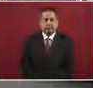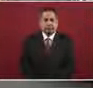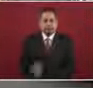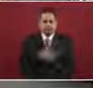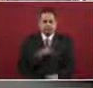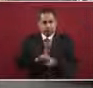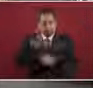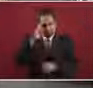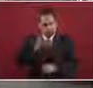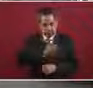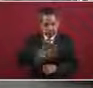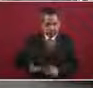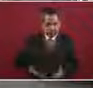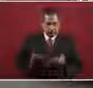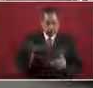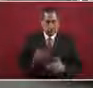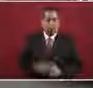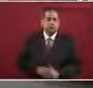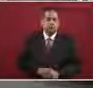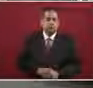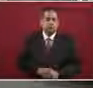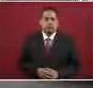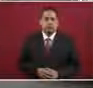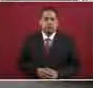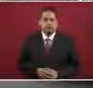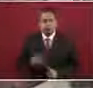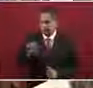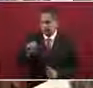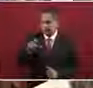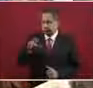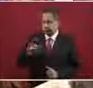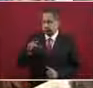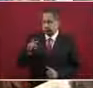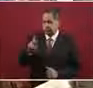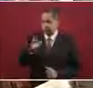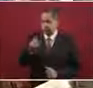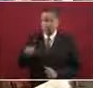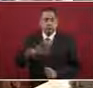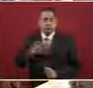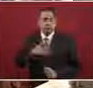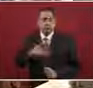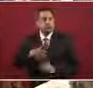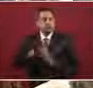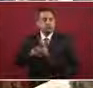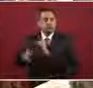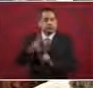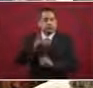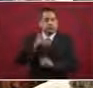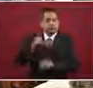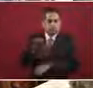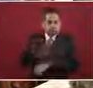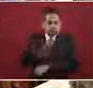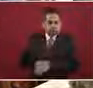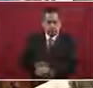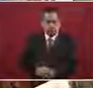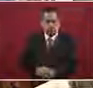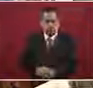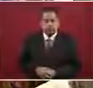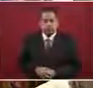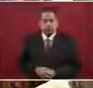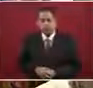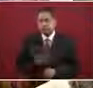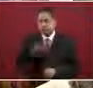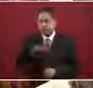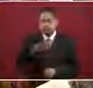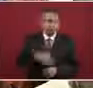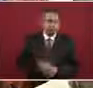Buenos días, señor presidente. Carlos Pozos, de la revista Petróleo y Energía. Presidente, ante la avalancha